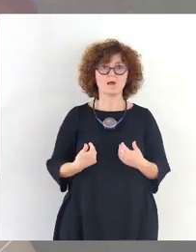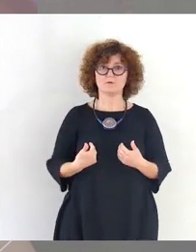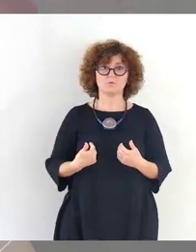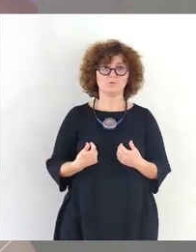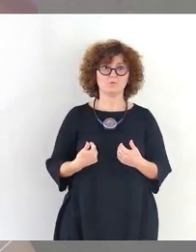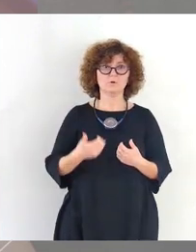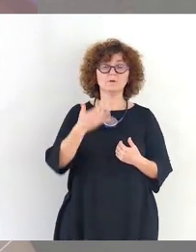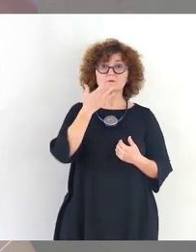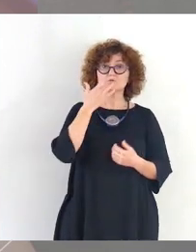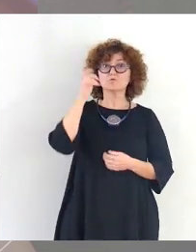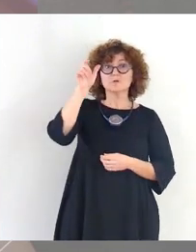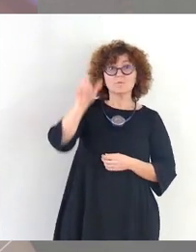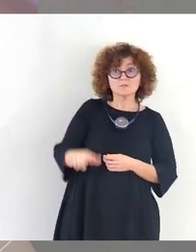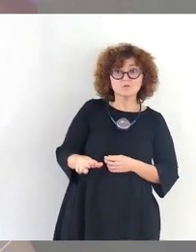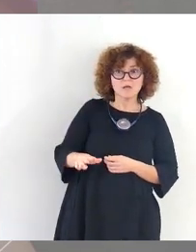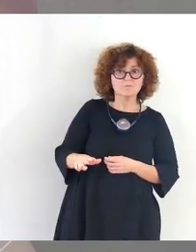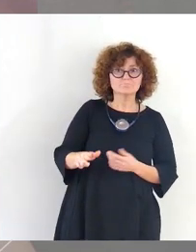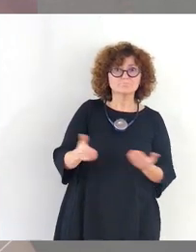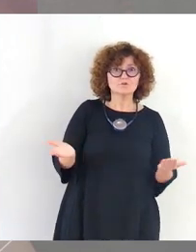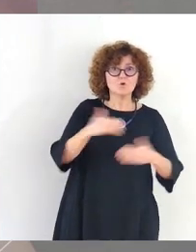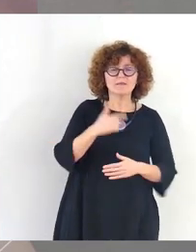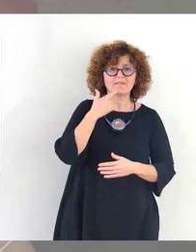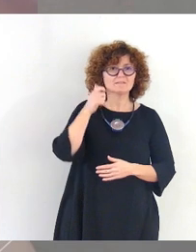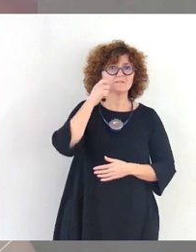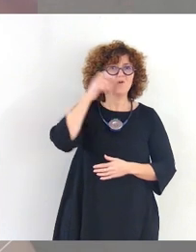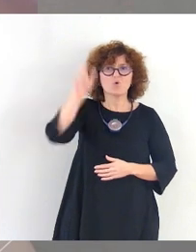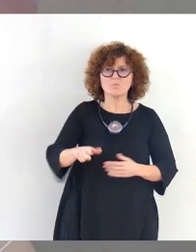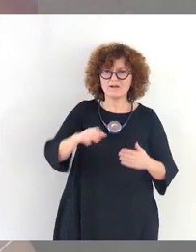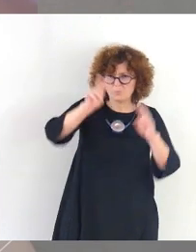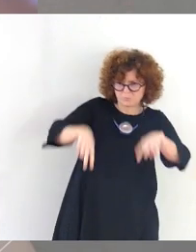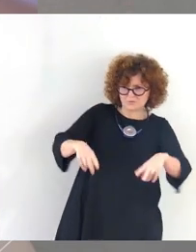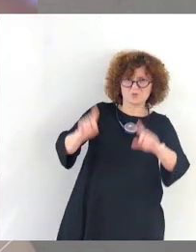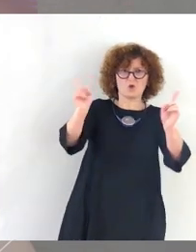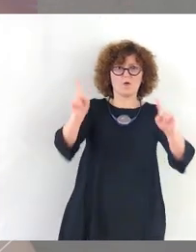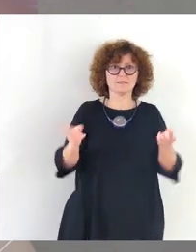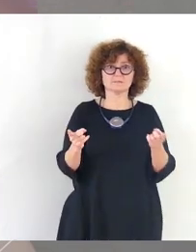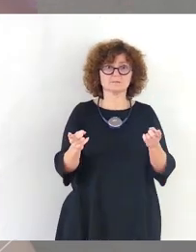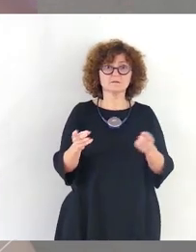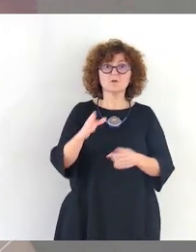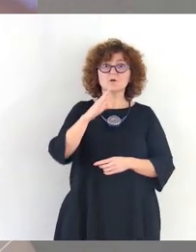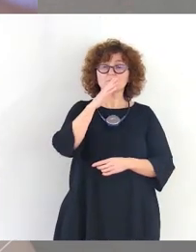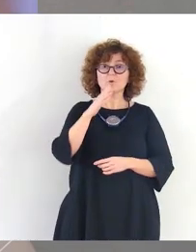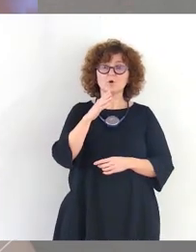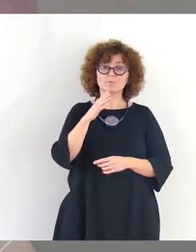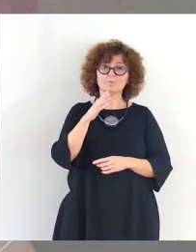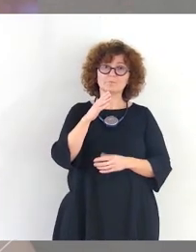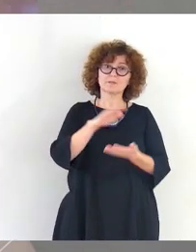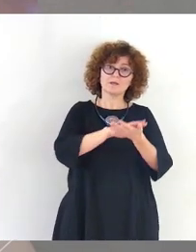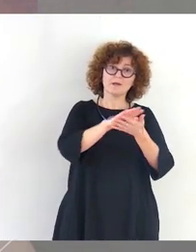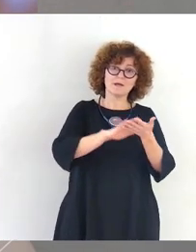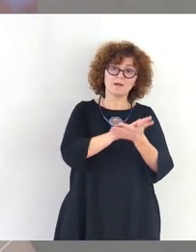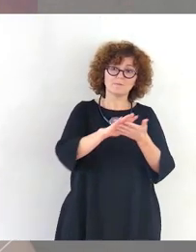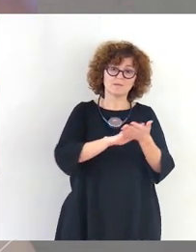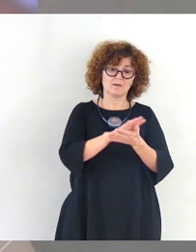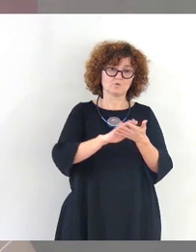lo que se dice es eres inhumano porque Antes de antes de llegar a la justicia es decir cuando hablamos de decir